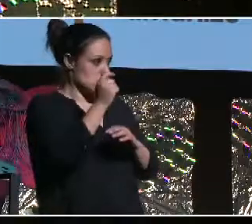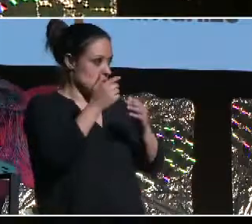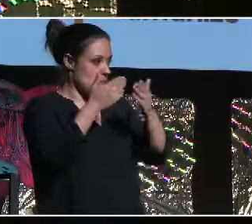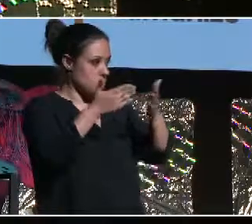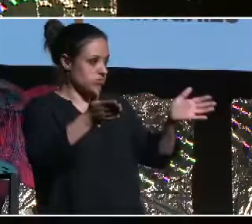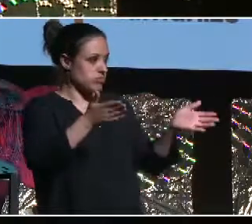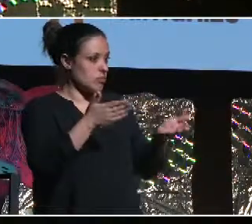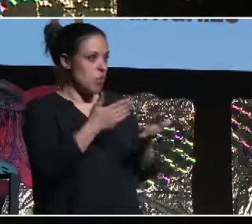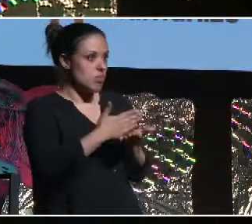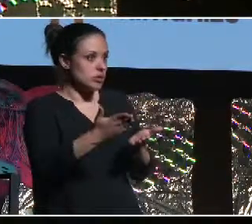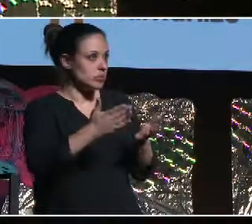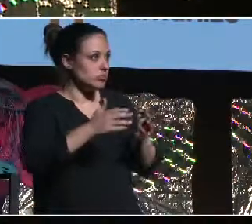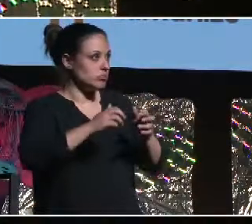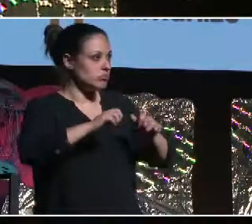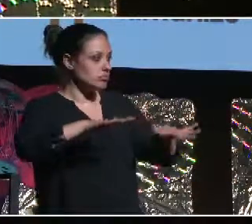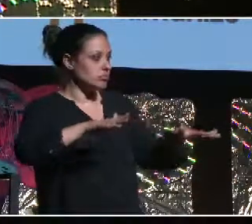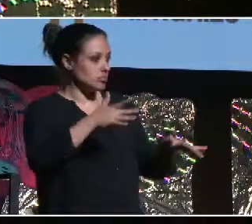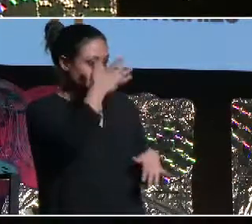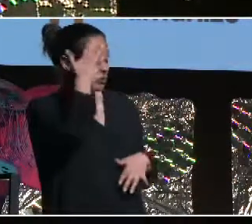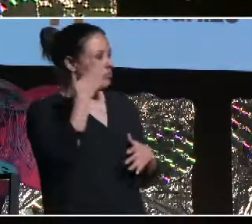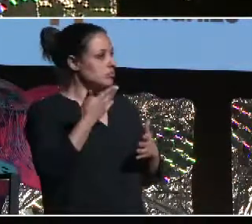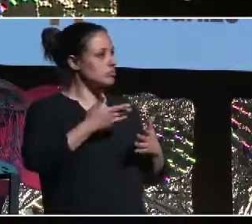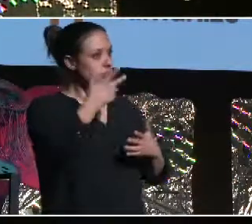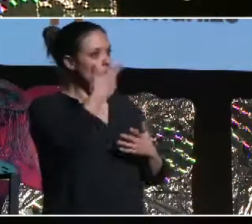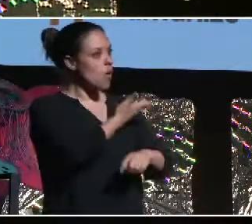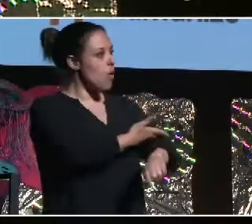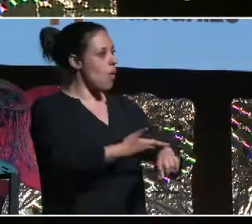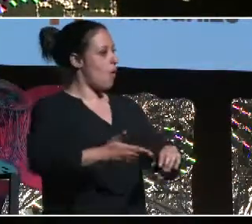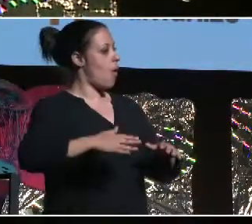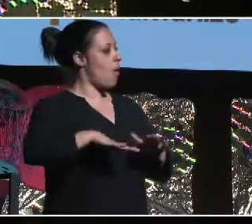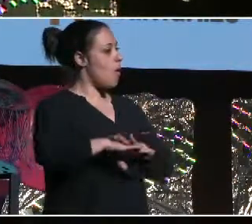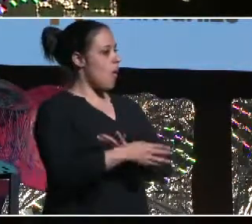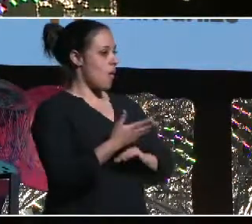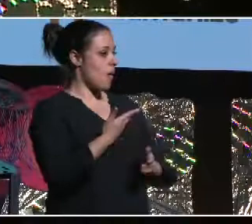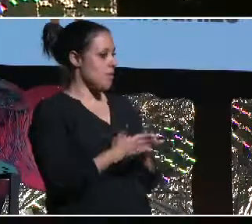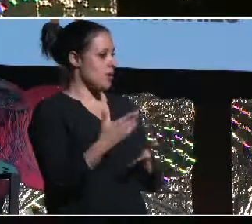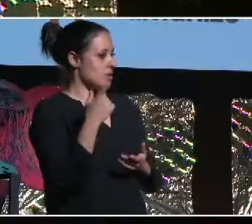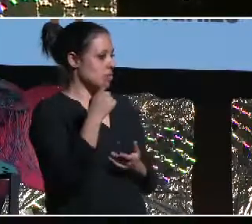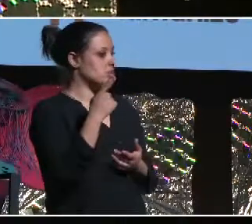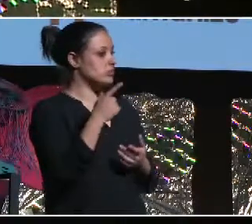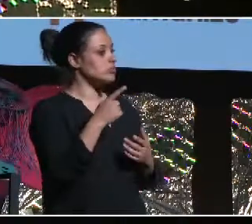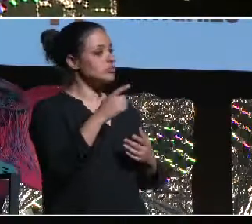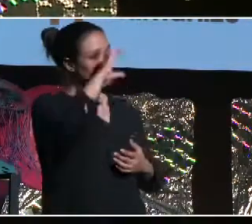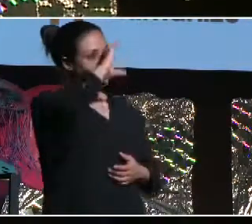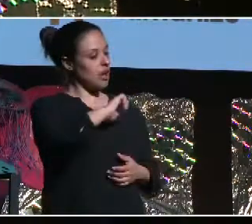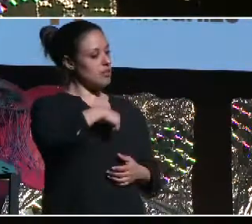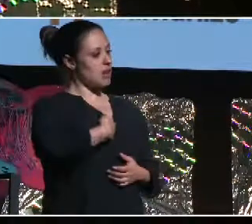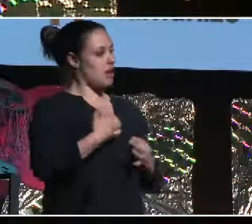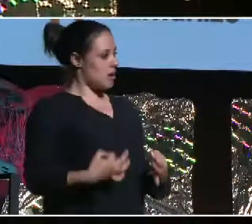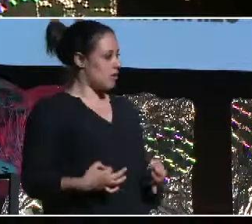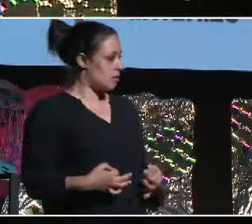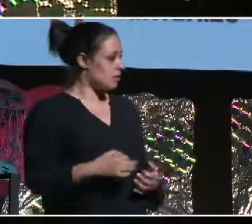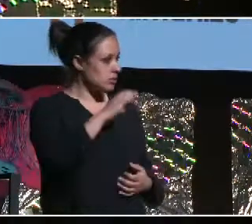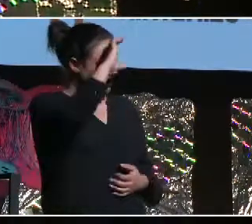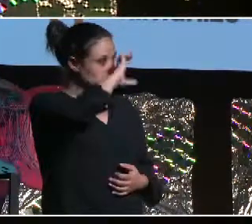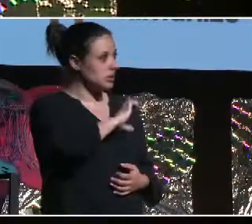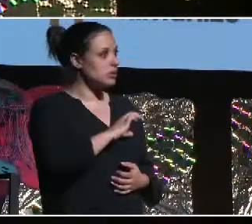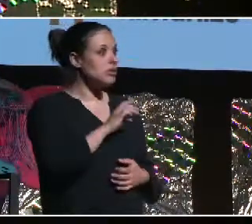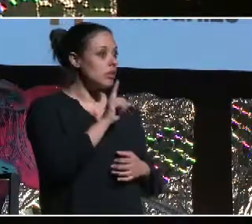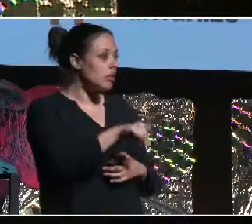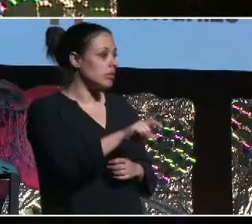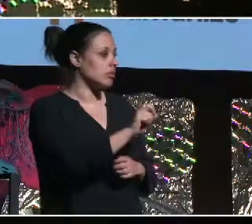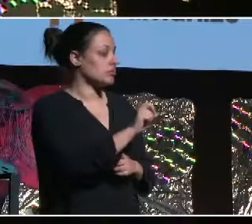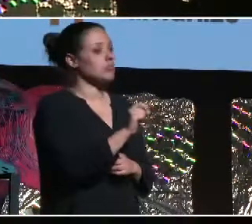ejemplo de lo que las organizaciones le pedían a los ciudadanos. Una vez que tenían esos datos, las organizaciones podían o